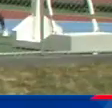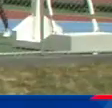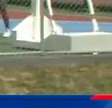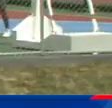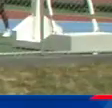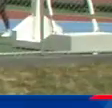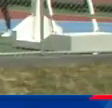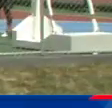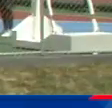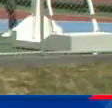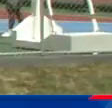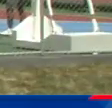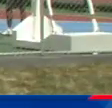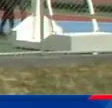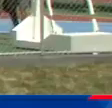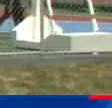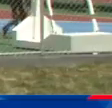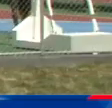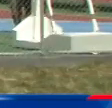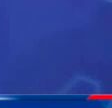Pero además de fresco y bonito,